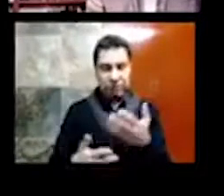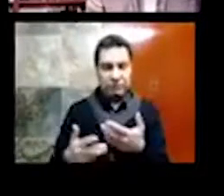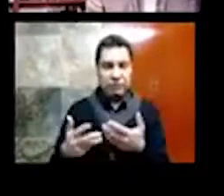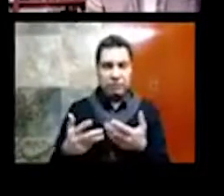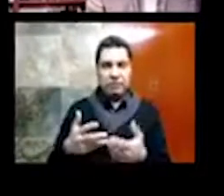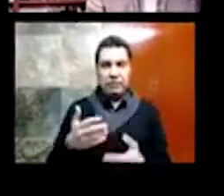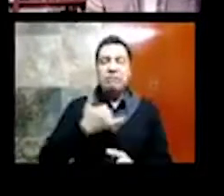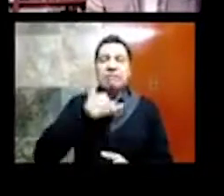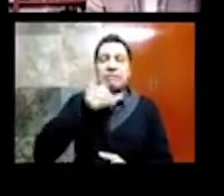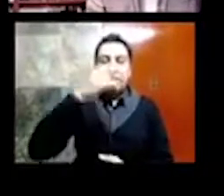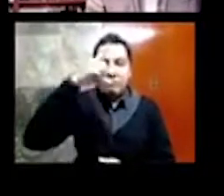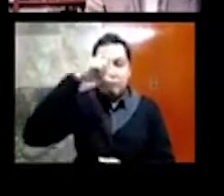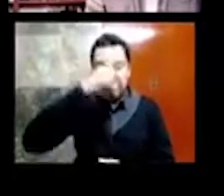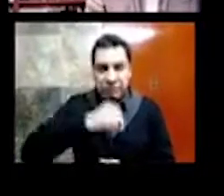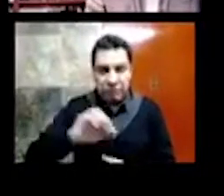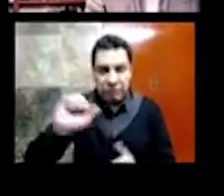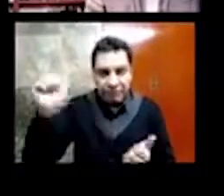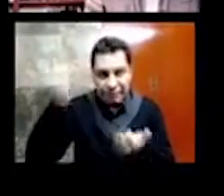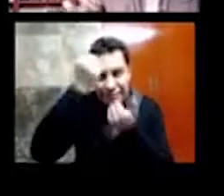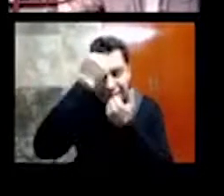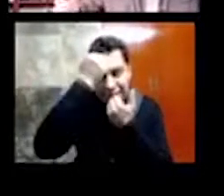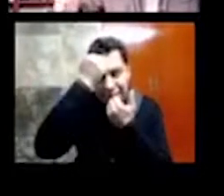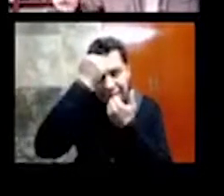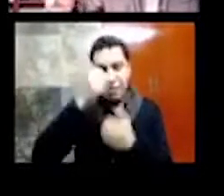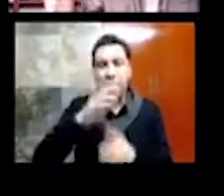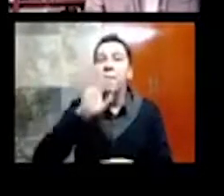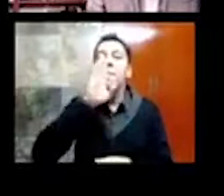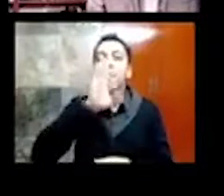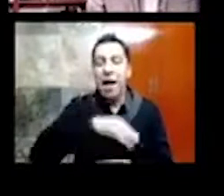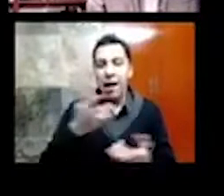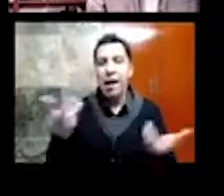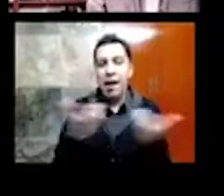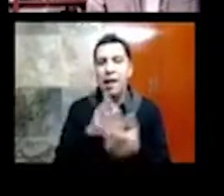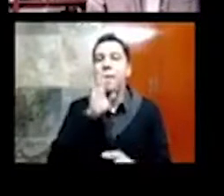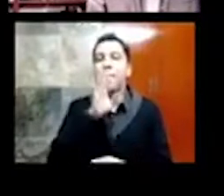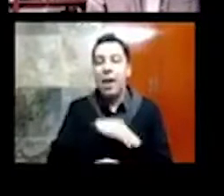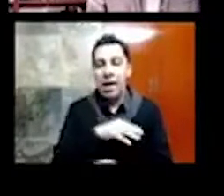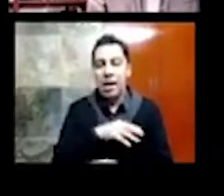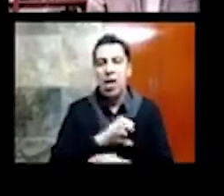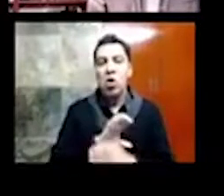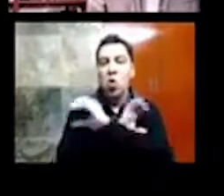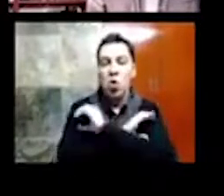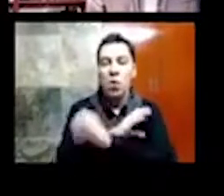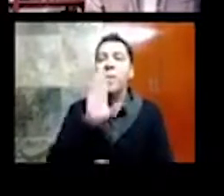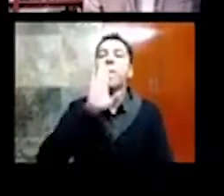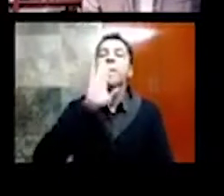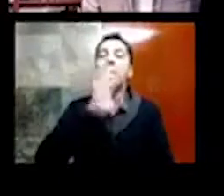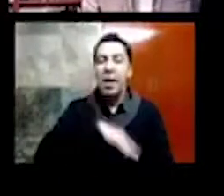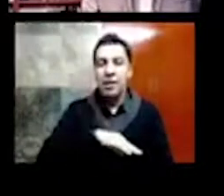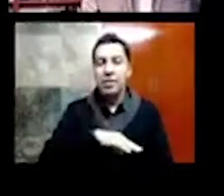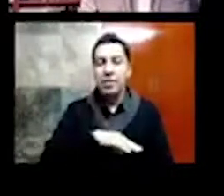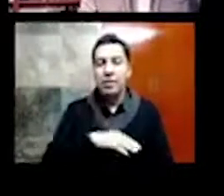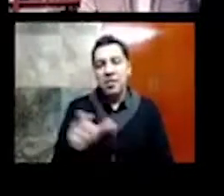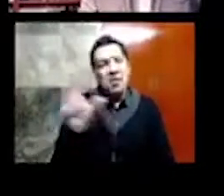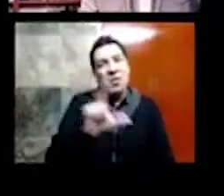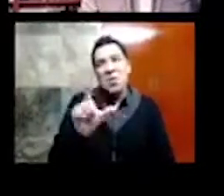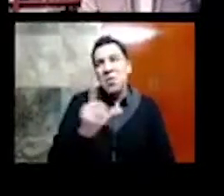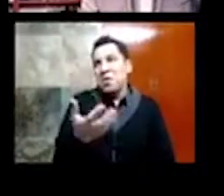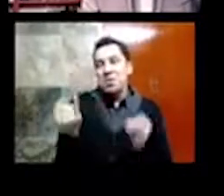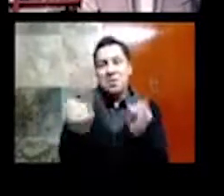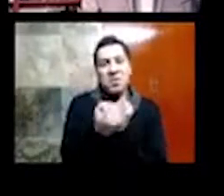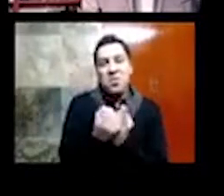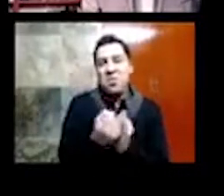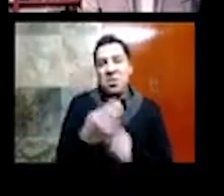nuestro señor Quetzalcóatl. Y como dice uno cuando habla, cuando ingiere estas espirituosas